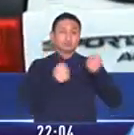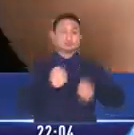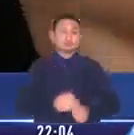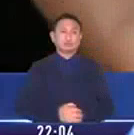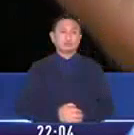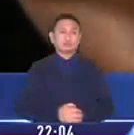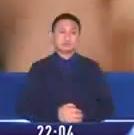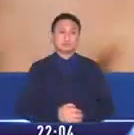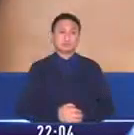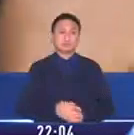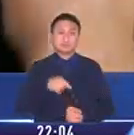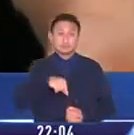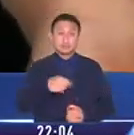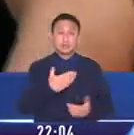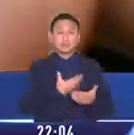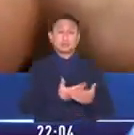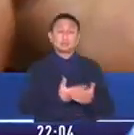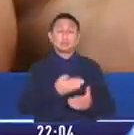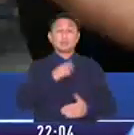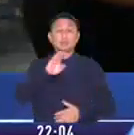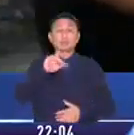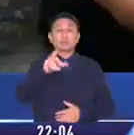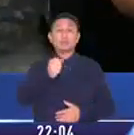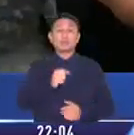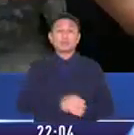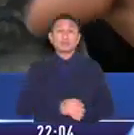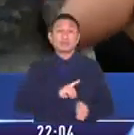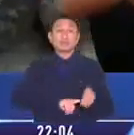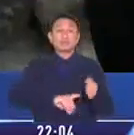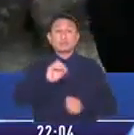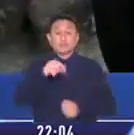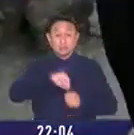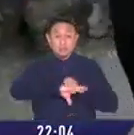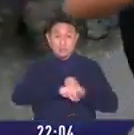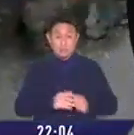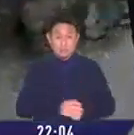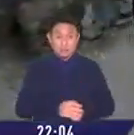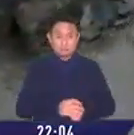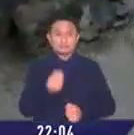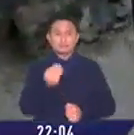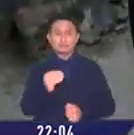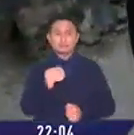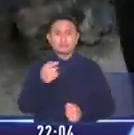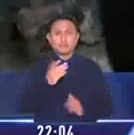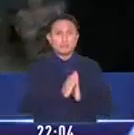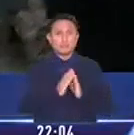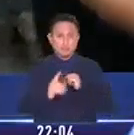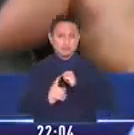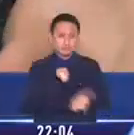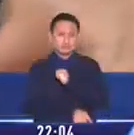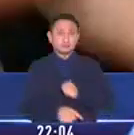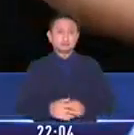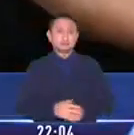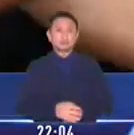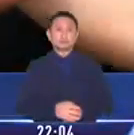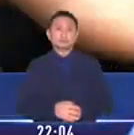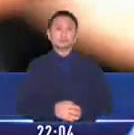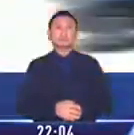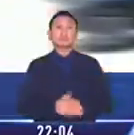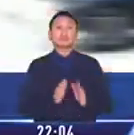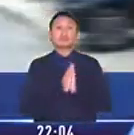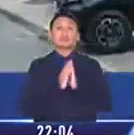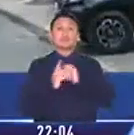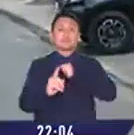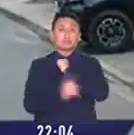habían recogido ciertos indicios balísticos. Mi hermano no era ladrón, un menor de edad, y lo que pido es justicia por mi hermano. ¡Justicia!